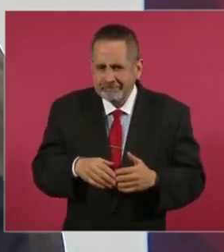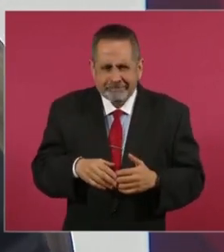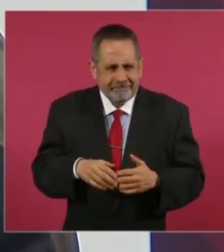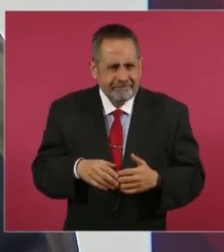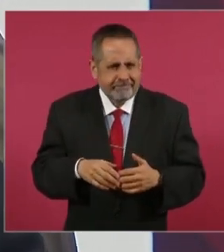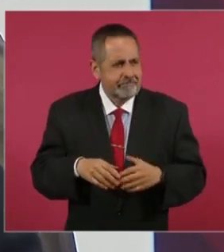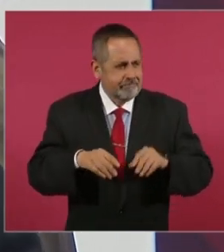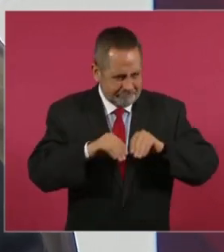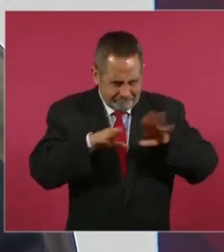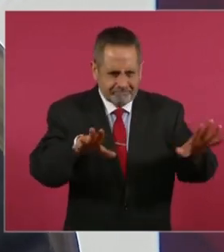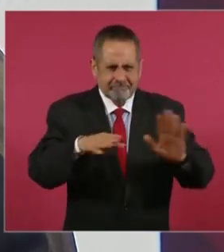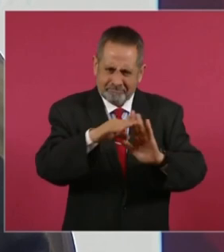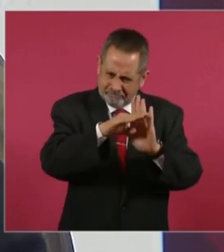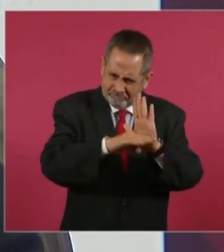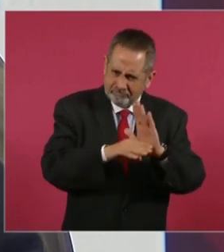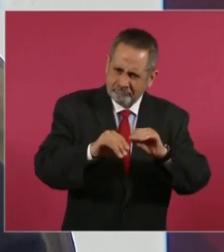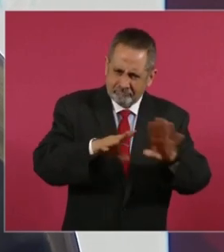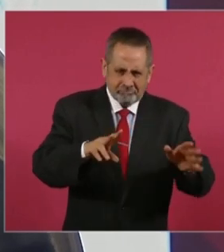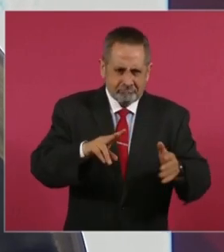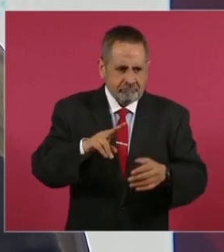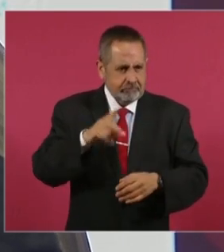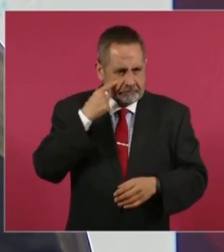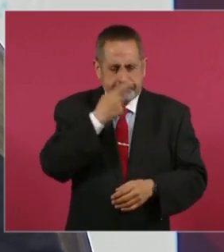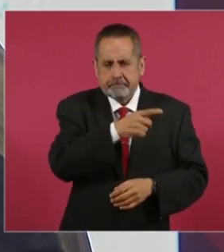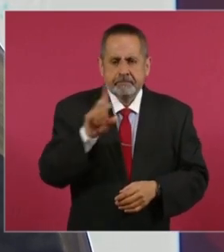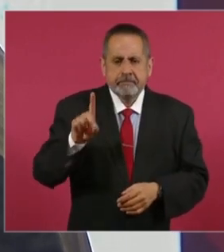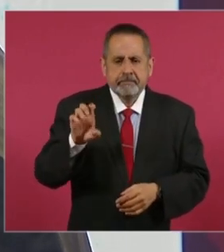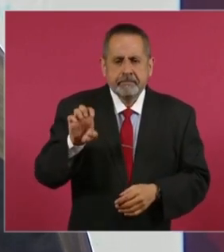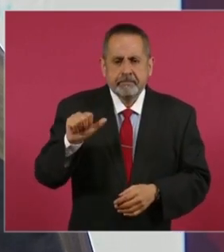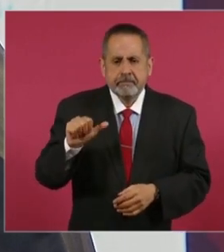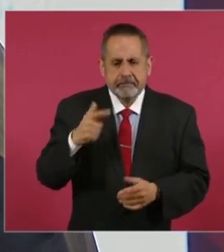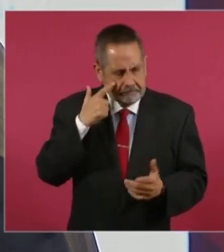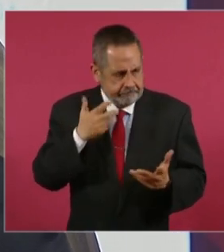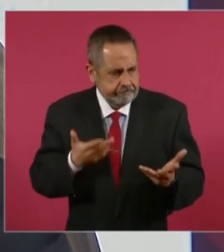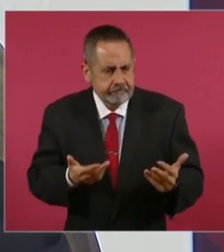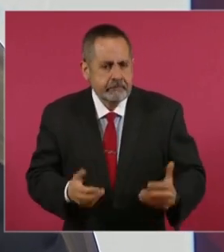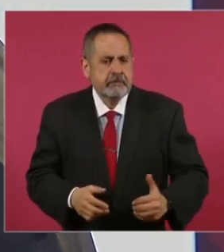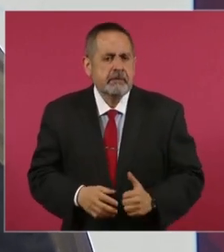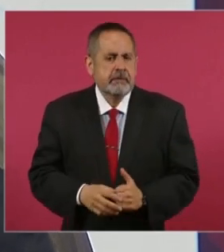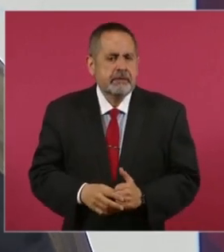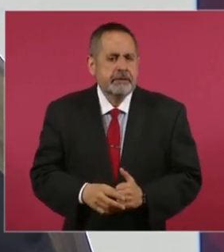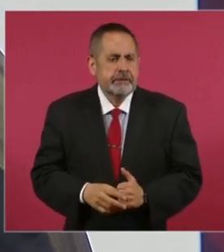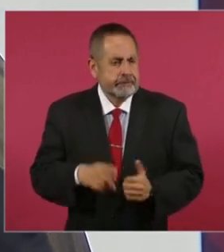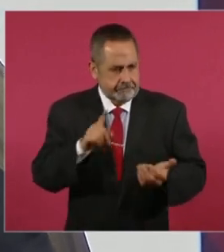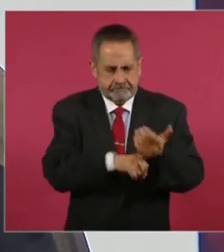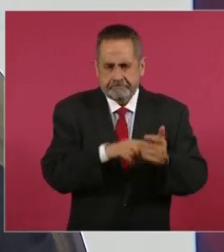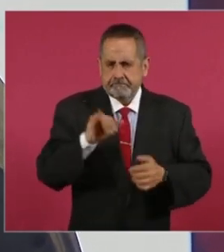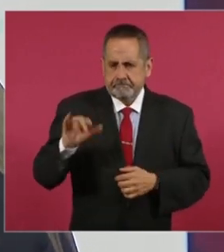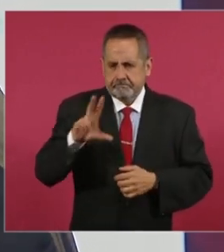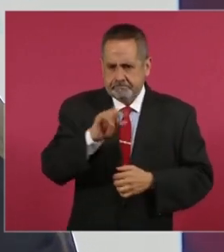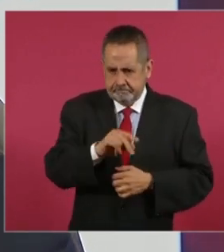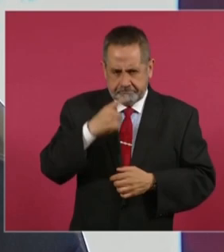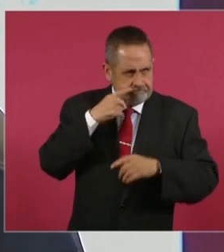decir la DEA?, ¿sí es cierto?,